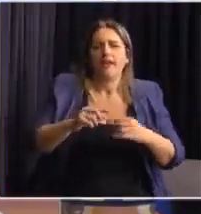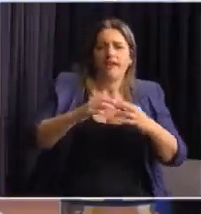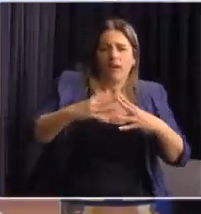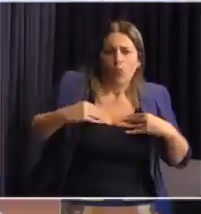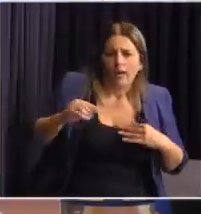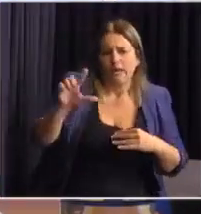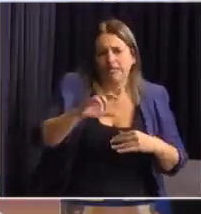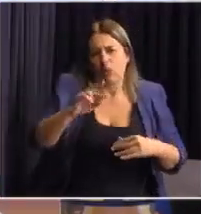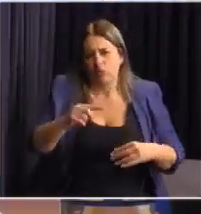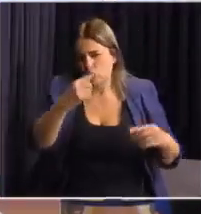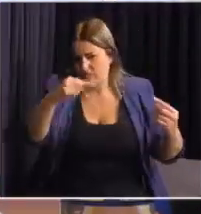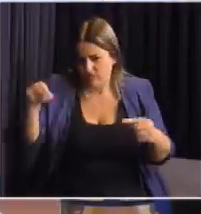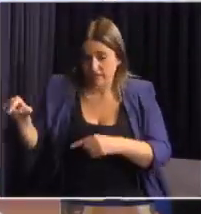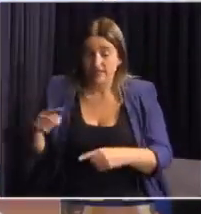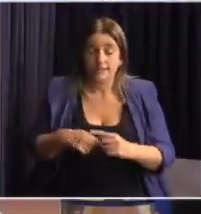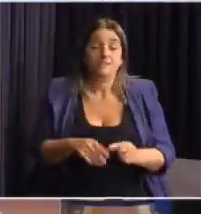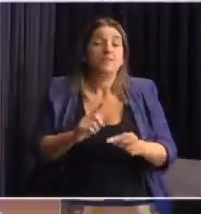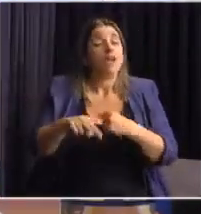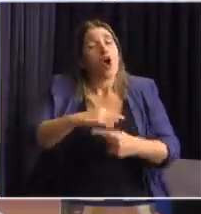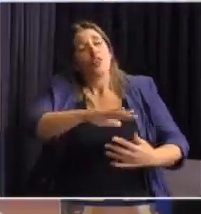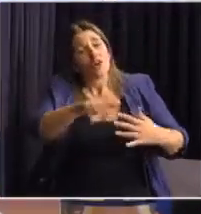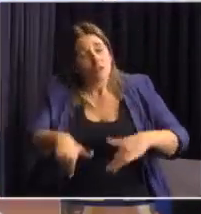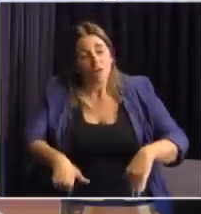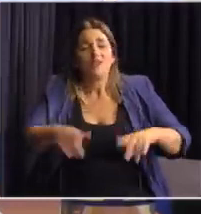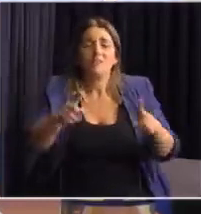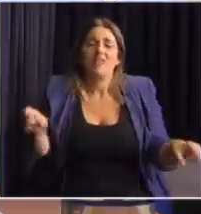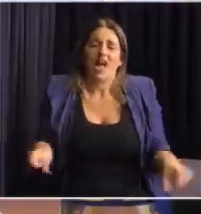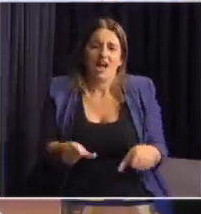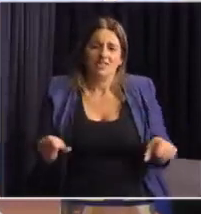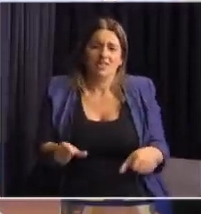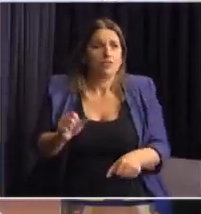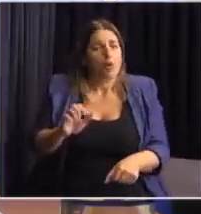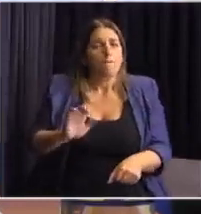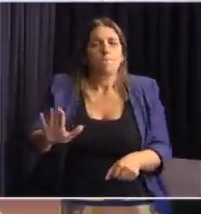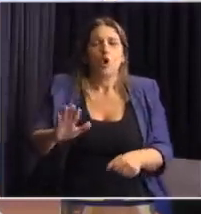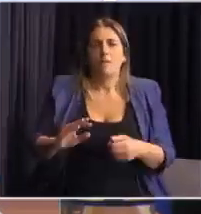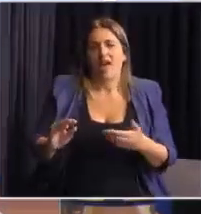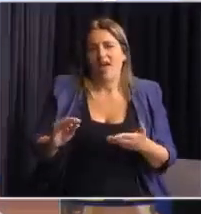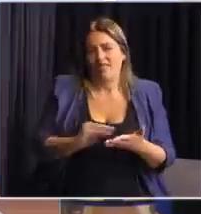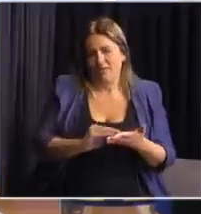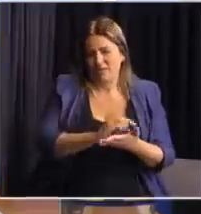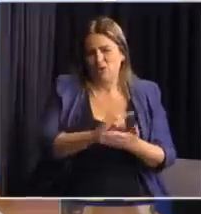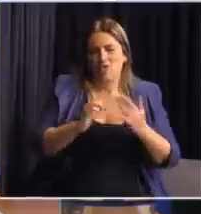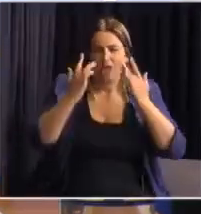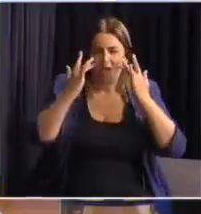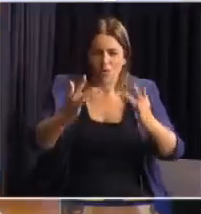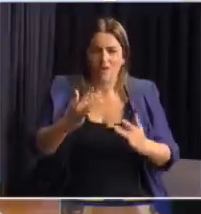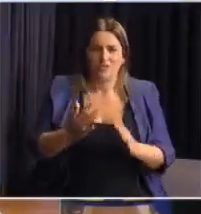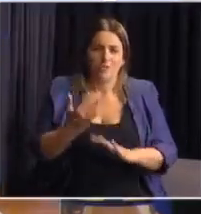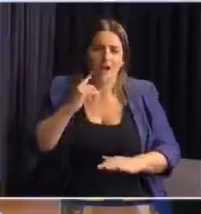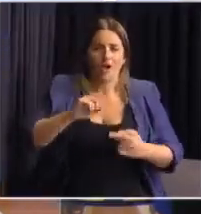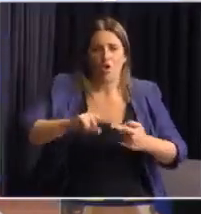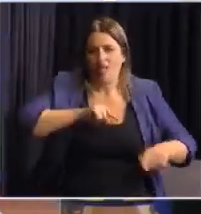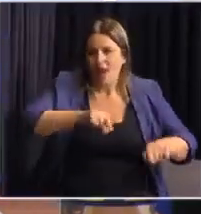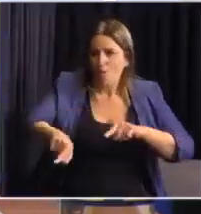mismo sucede a través de otras estrategias que se están desarrollando desde la propia Administración de la Educación en forma